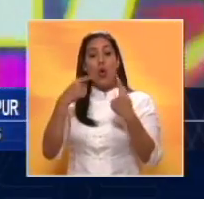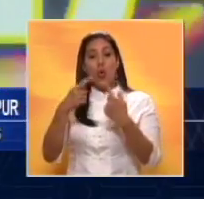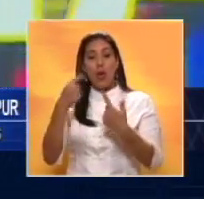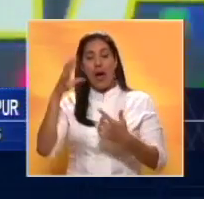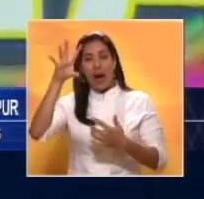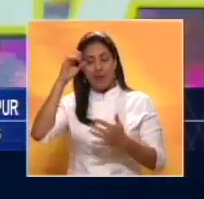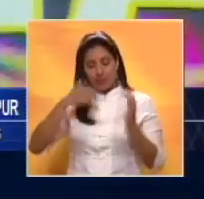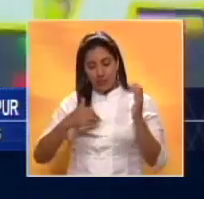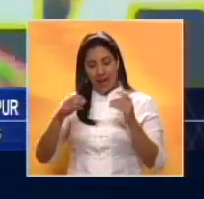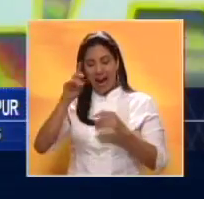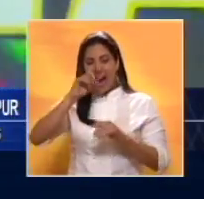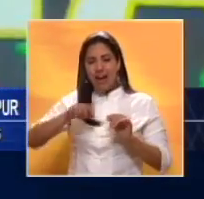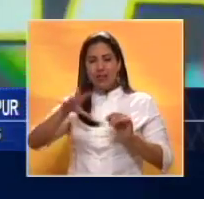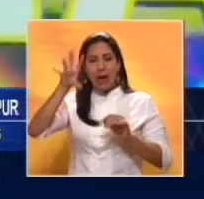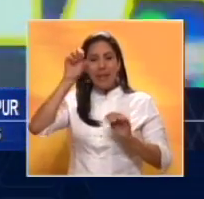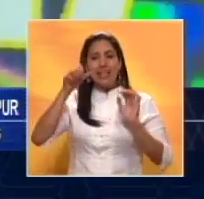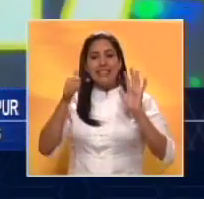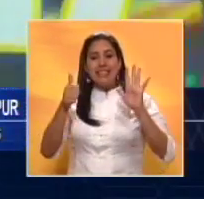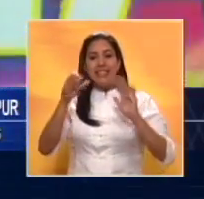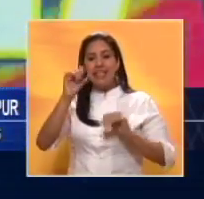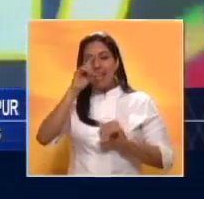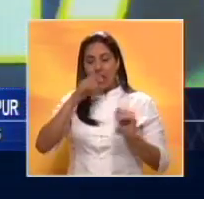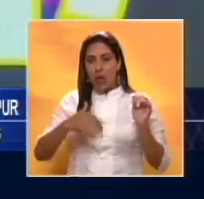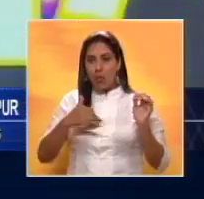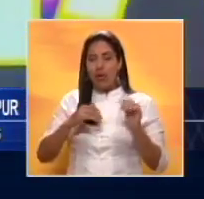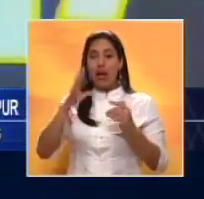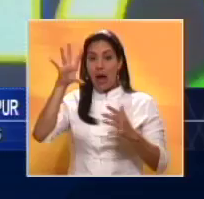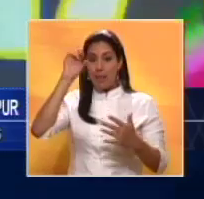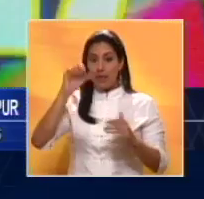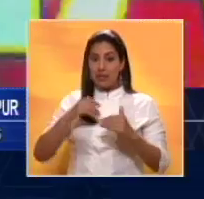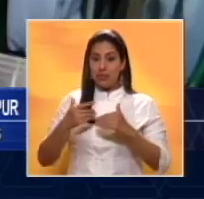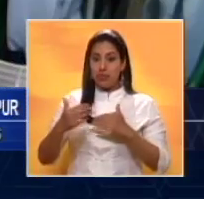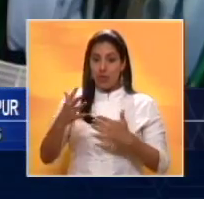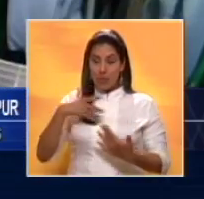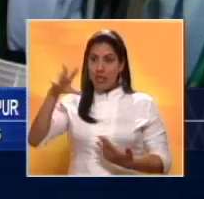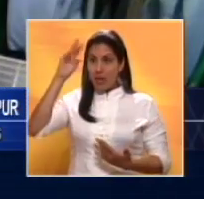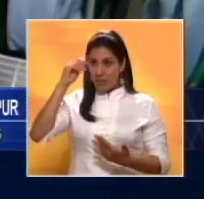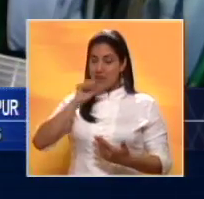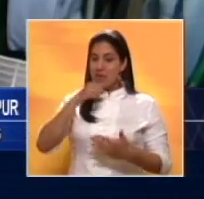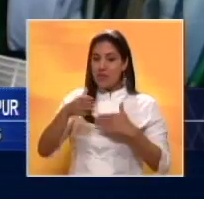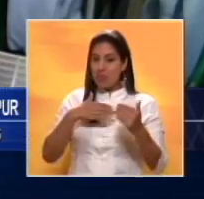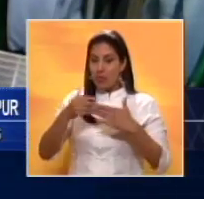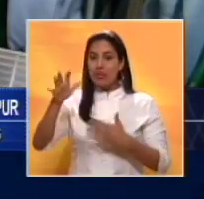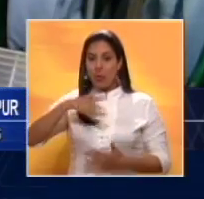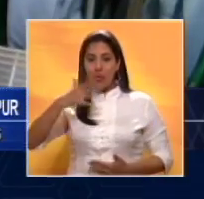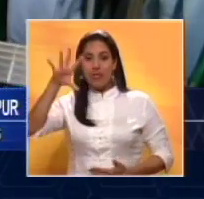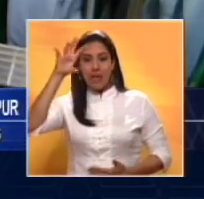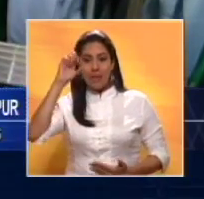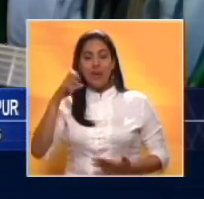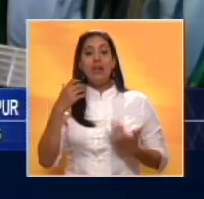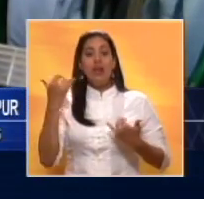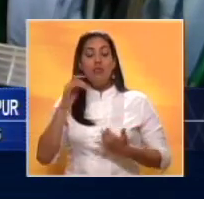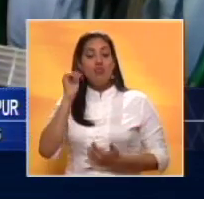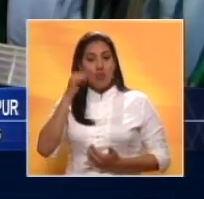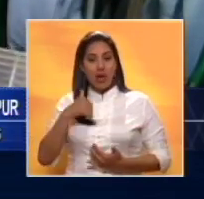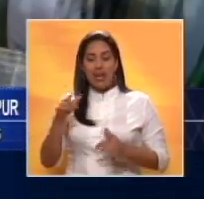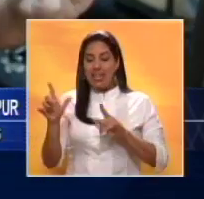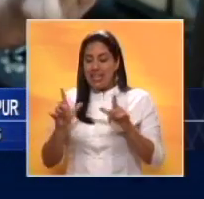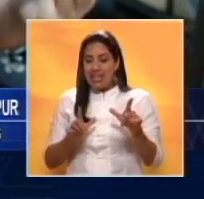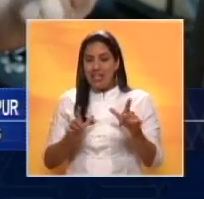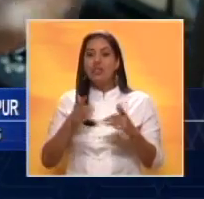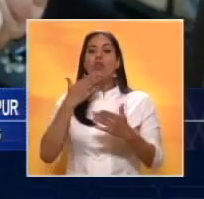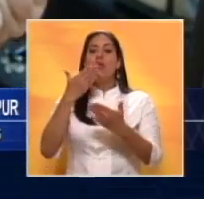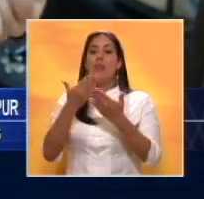cual aprendió a tocar cuando tenía 60 años. Nunca es tarde, milagro, podemos aprender a tocar guitarra. Así es, la mujer se alista